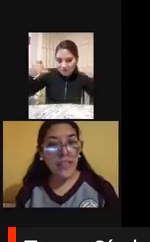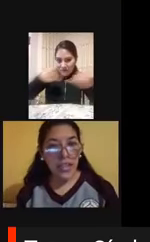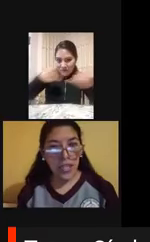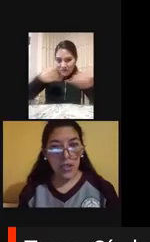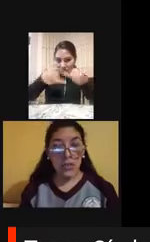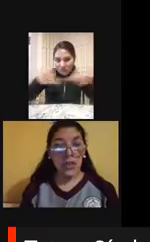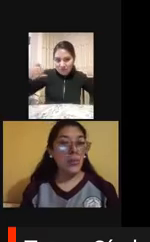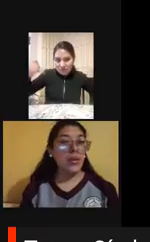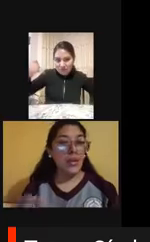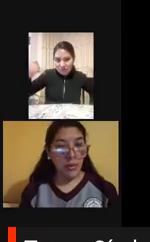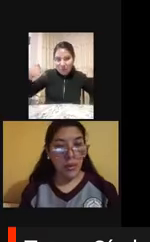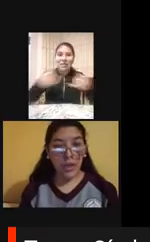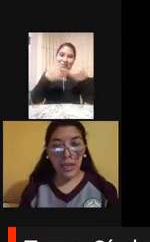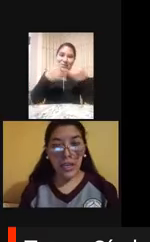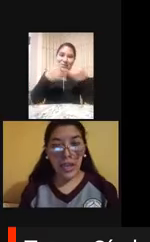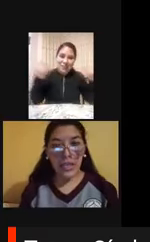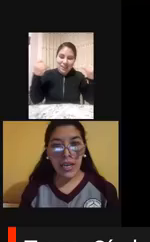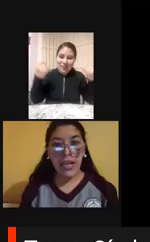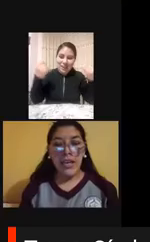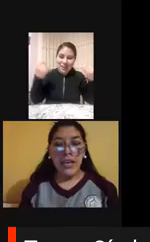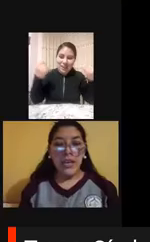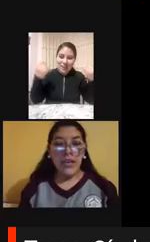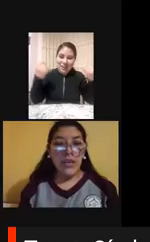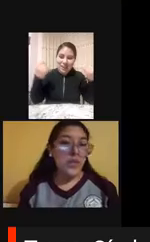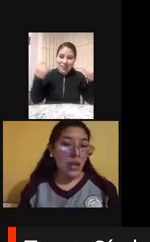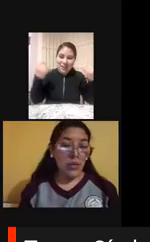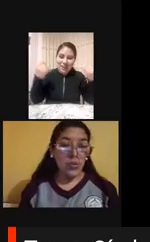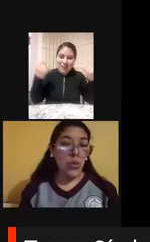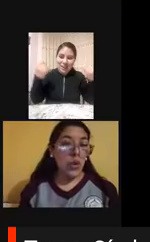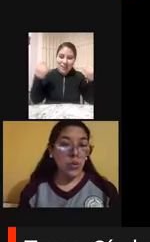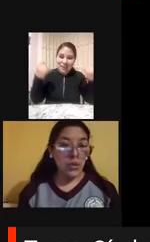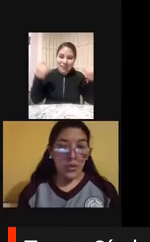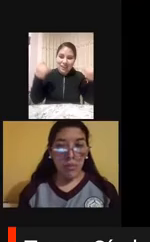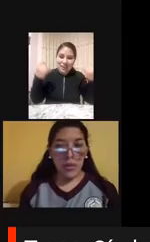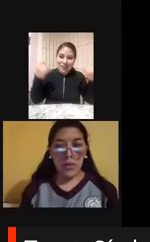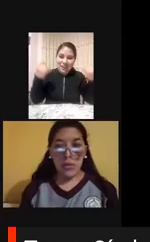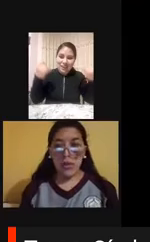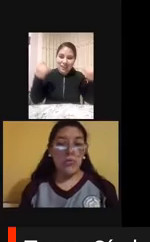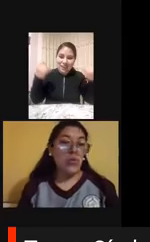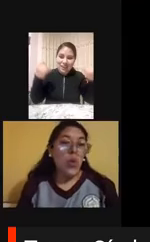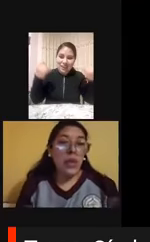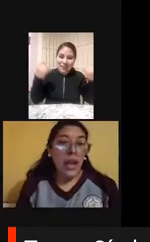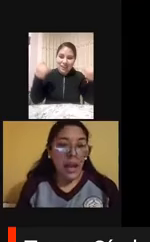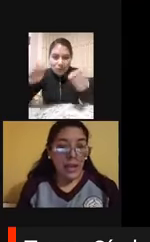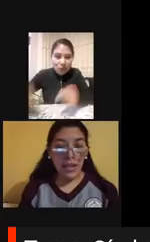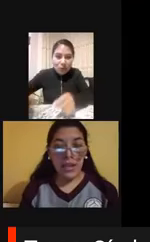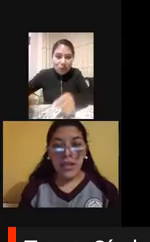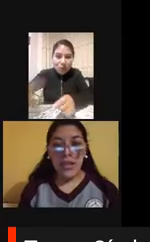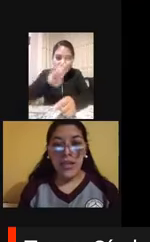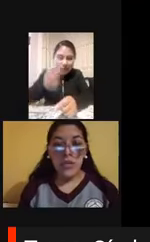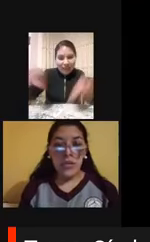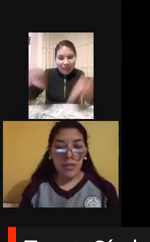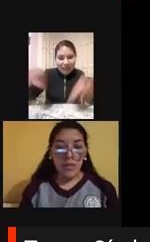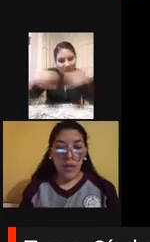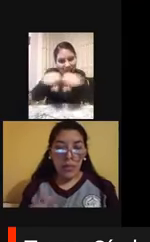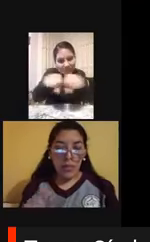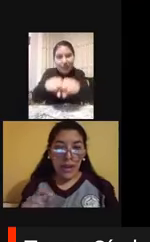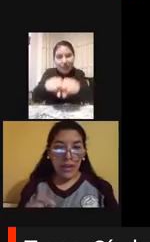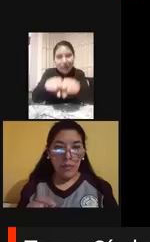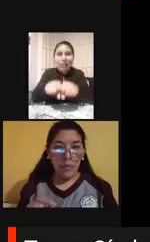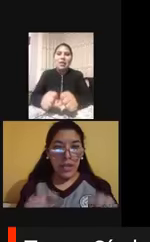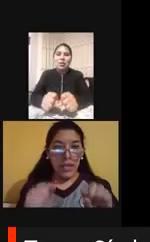de fideitos que pueden elaborar en casa y usar un cordón de zapatos común o una lana que nos sirve